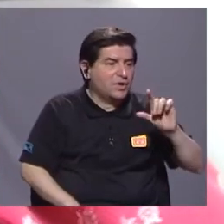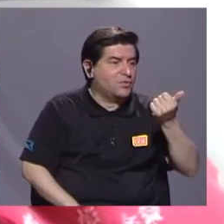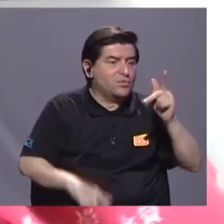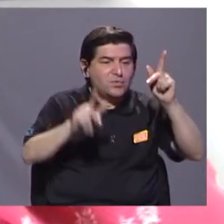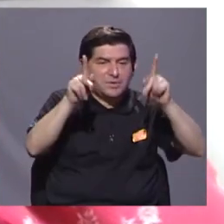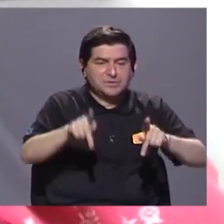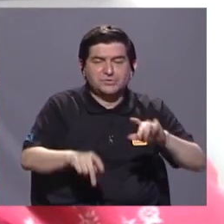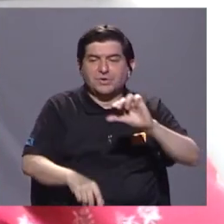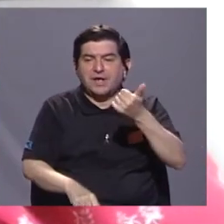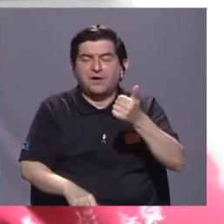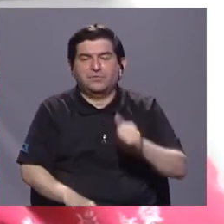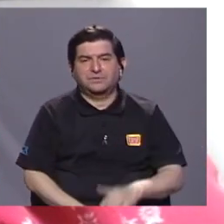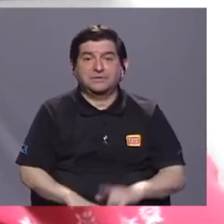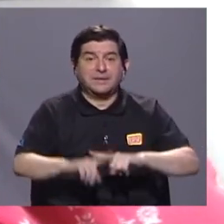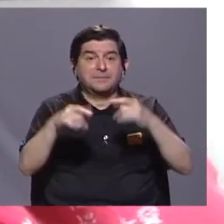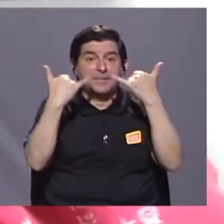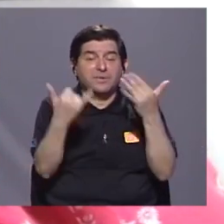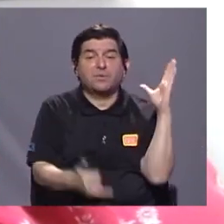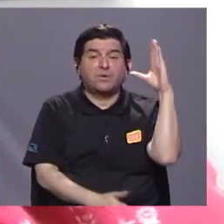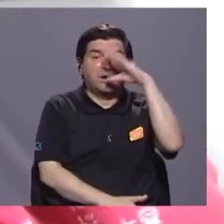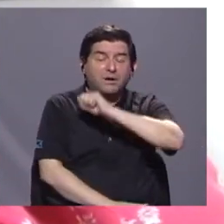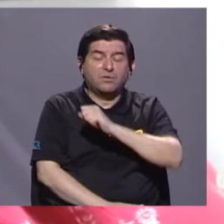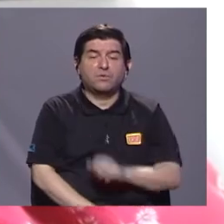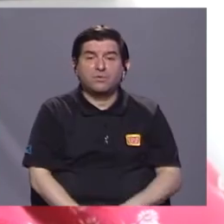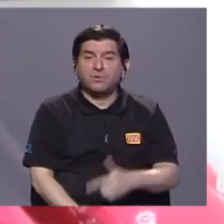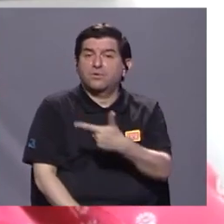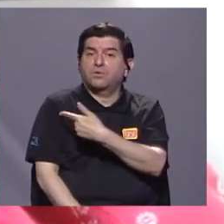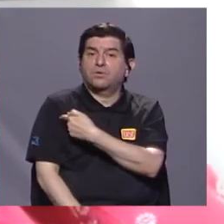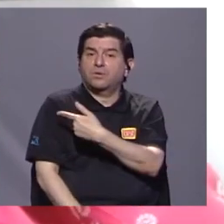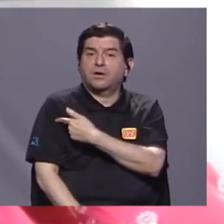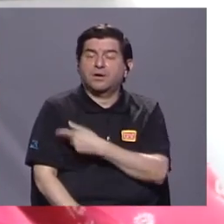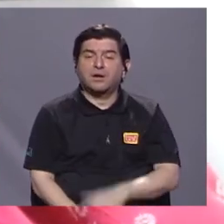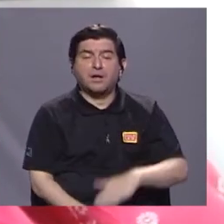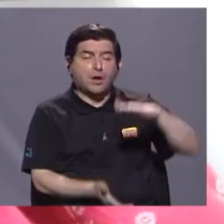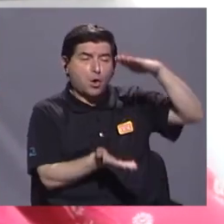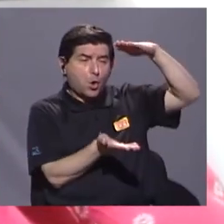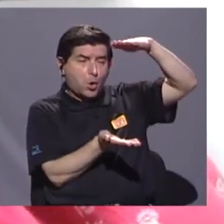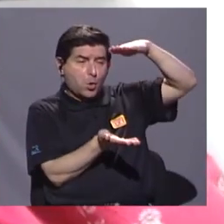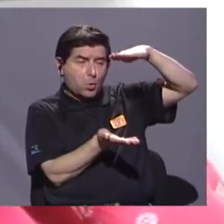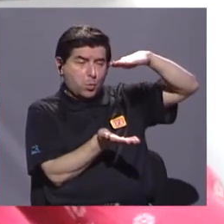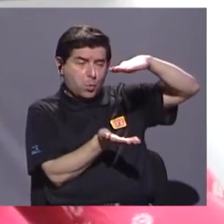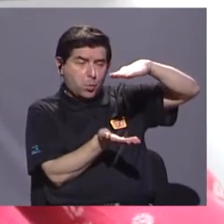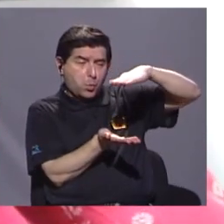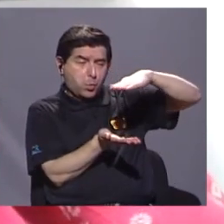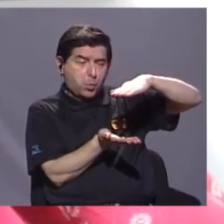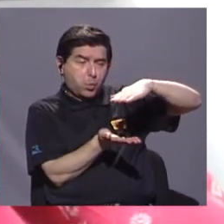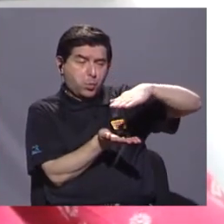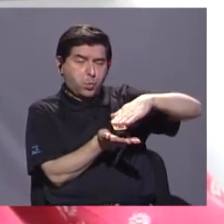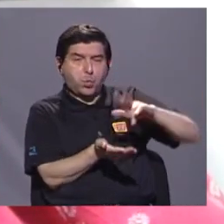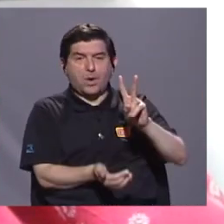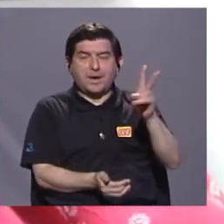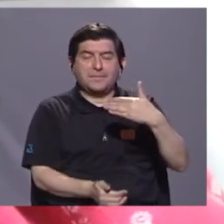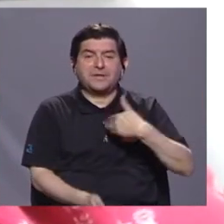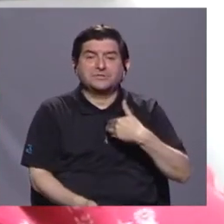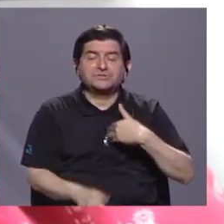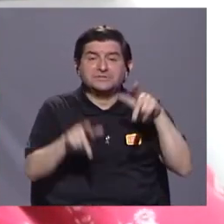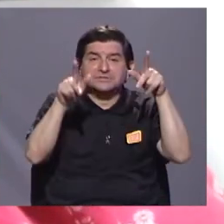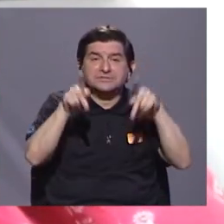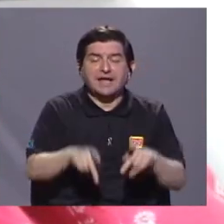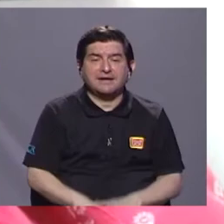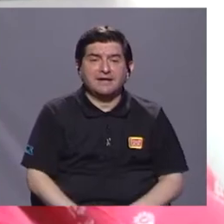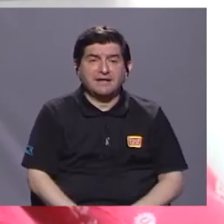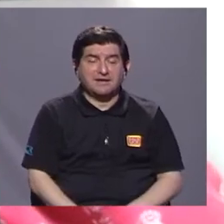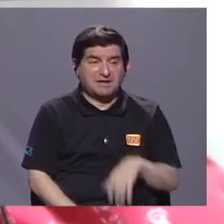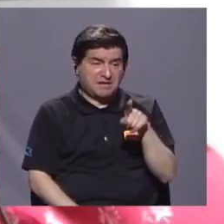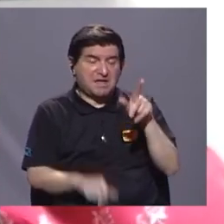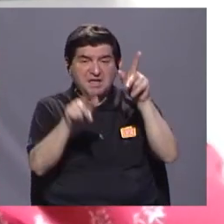sin embargo lo que se está viendo con estas vacunas es que baja tanto la cantidad de virus que una persona tiene que esa